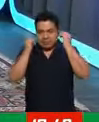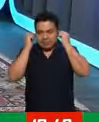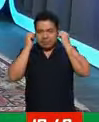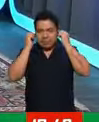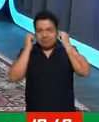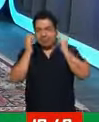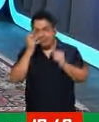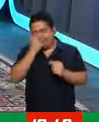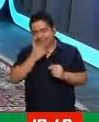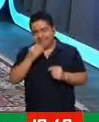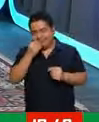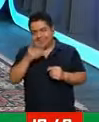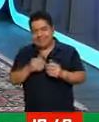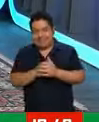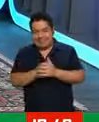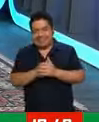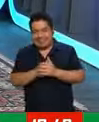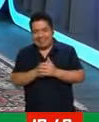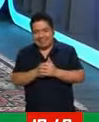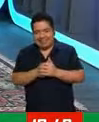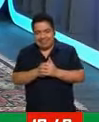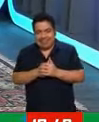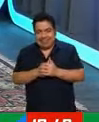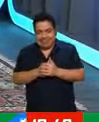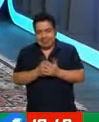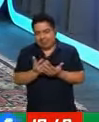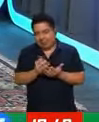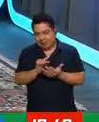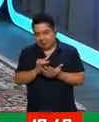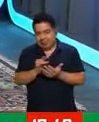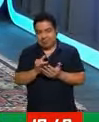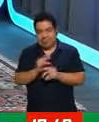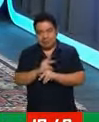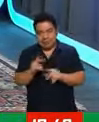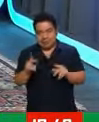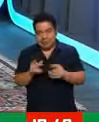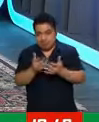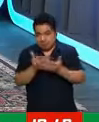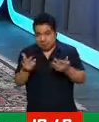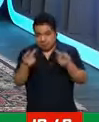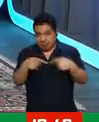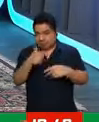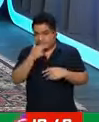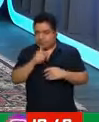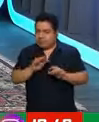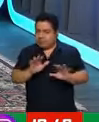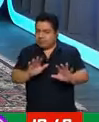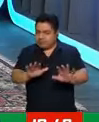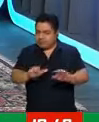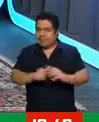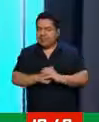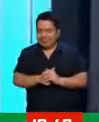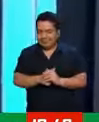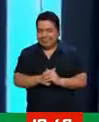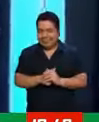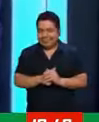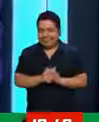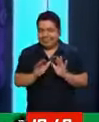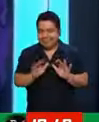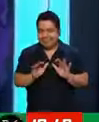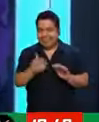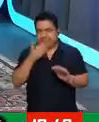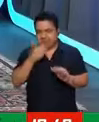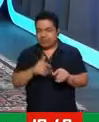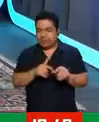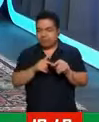bonito. Es lindo. Es lo posteo que enriquece, ¿no? Al final. Público, de cuentas. Pública. tranquilos, pues van a, ustedes van a seguir